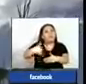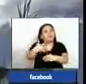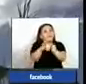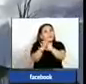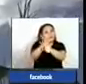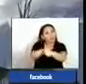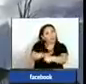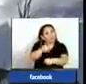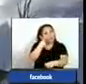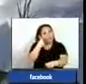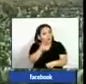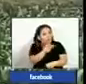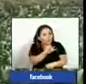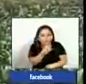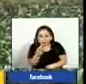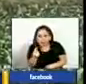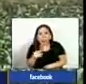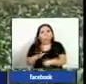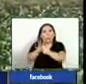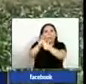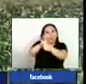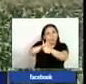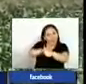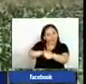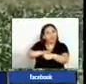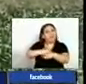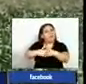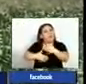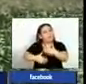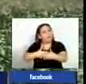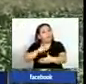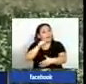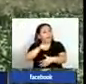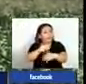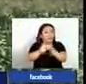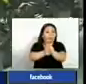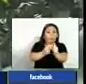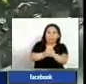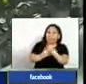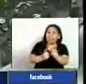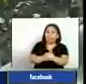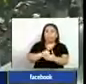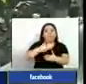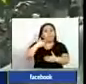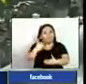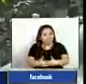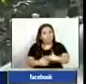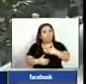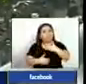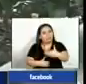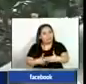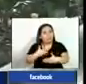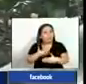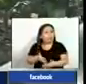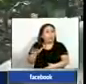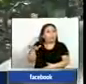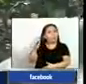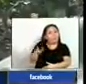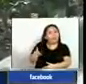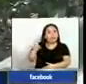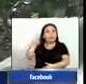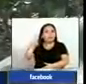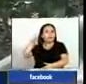si se toma en cuenta los daños del COVID-19, llevarán a que la problemática se agudice y lleve a que hasta 130